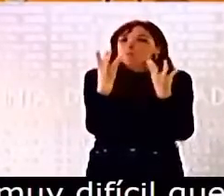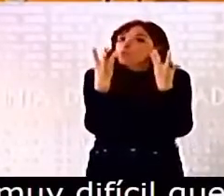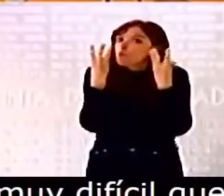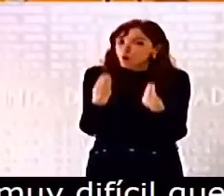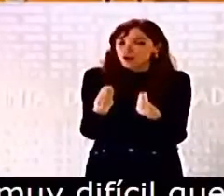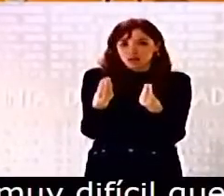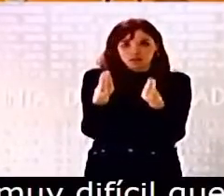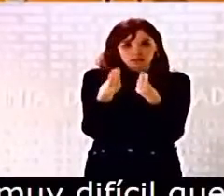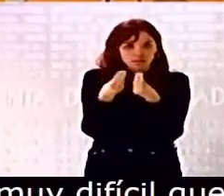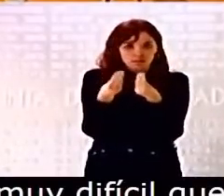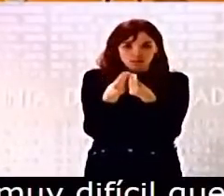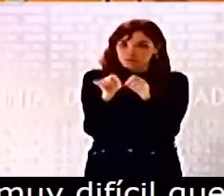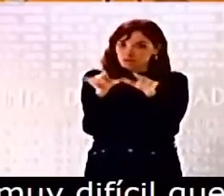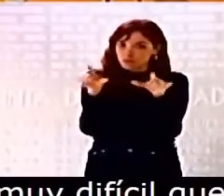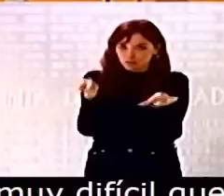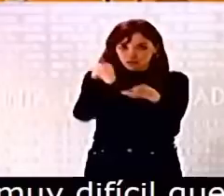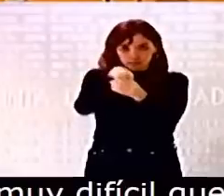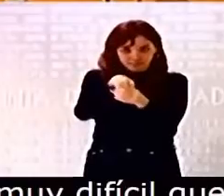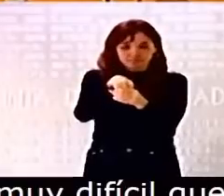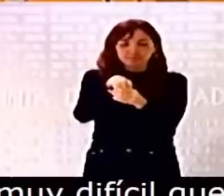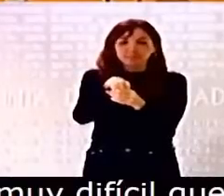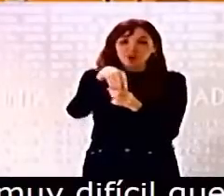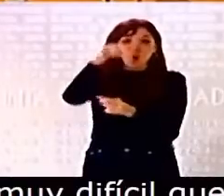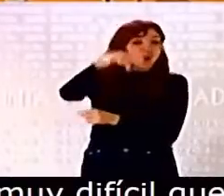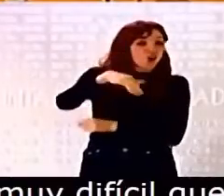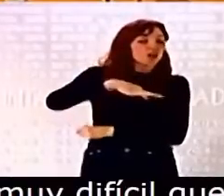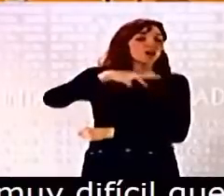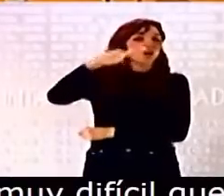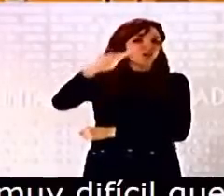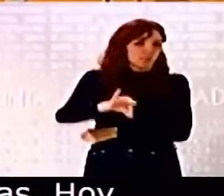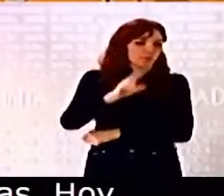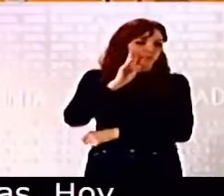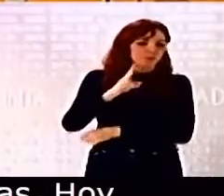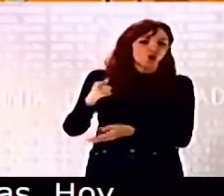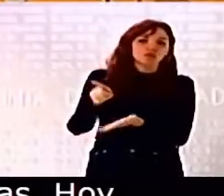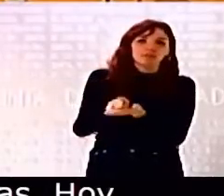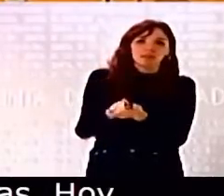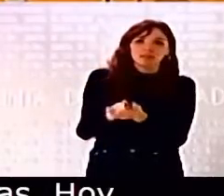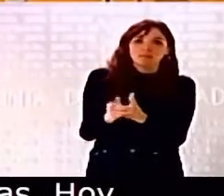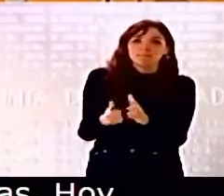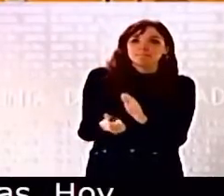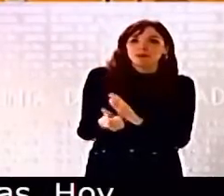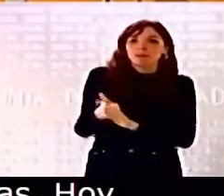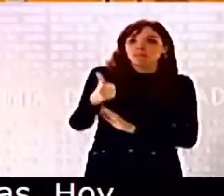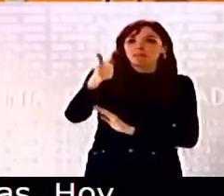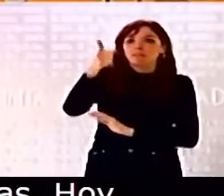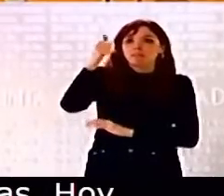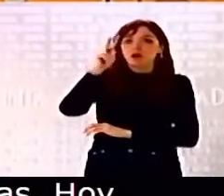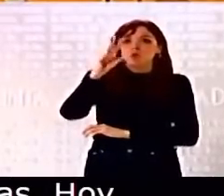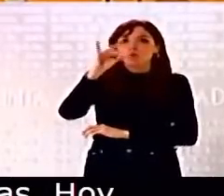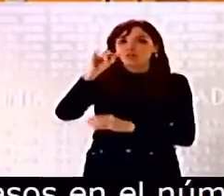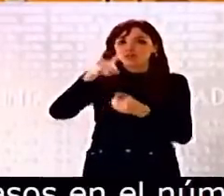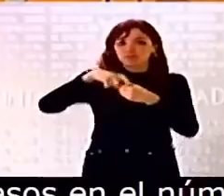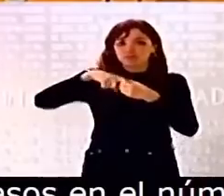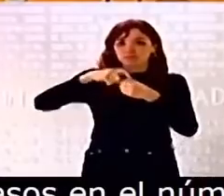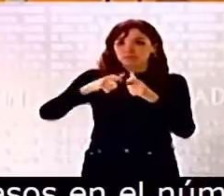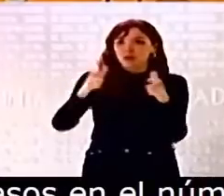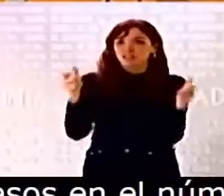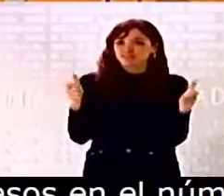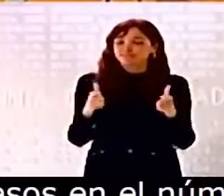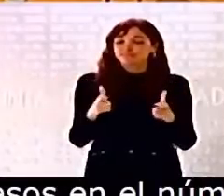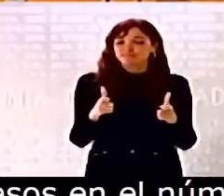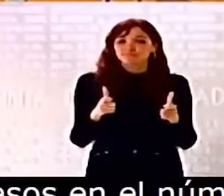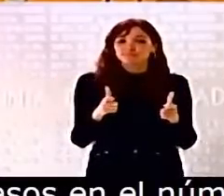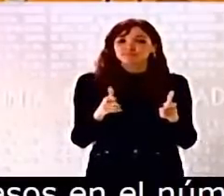sobrecargadas. Hoy probablemente volvamos a ver un incremento de ingresos en el número de UCI, pero